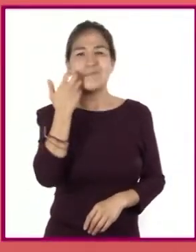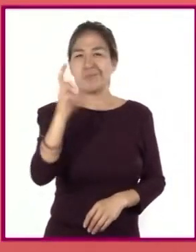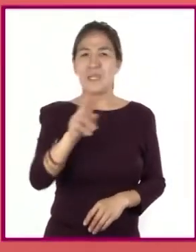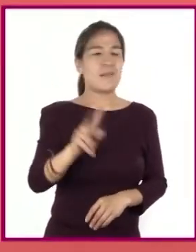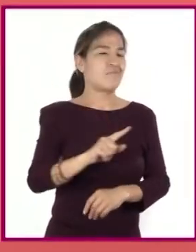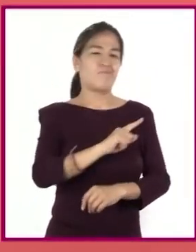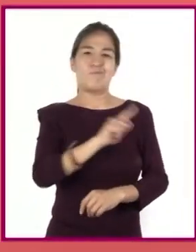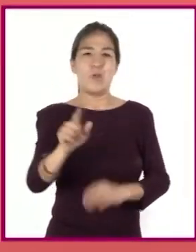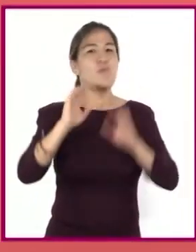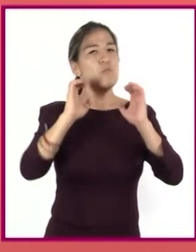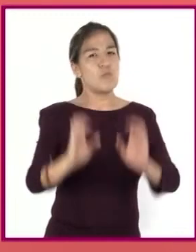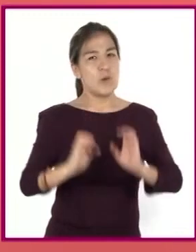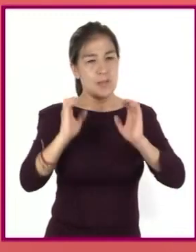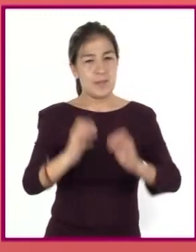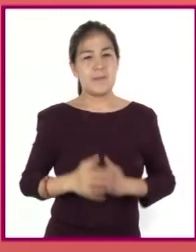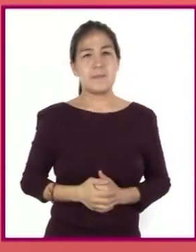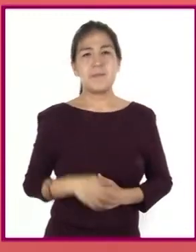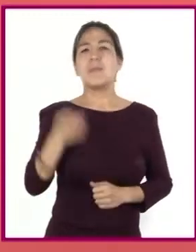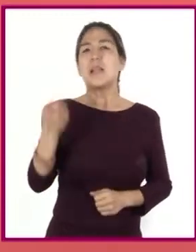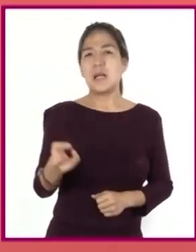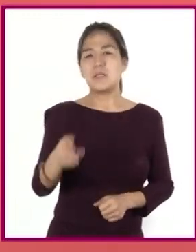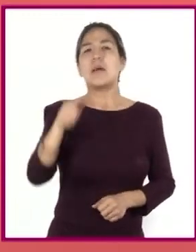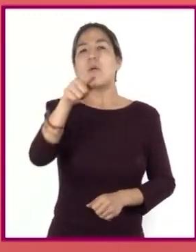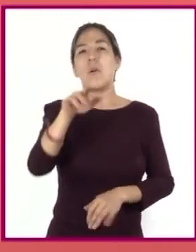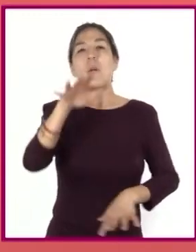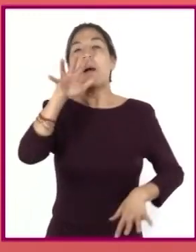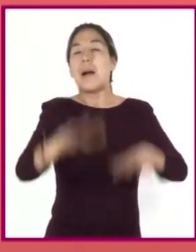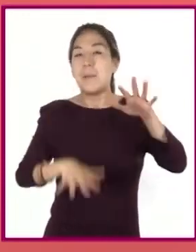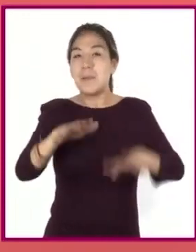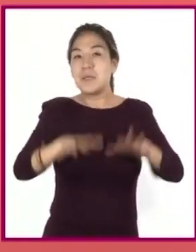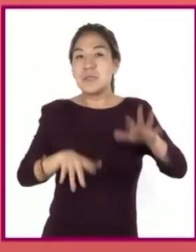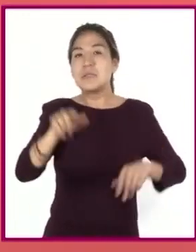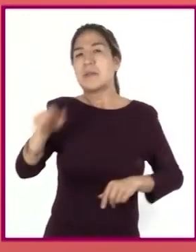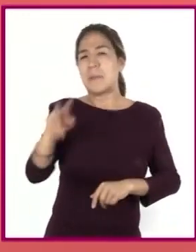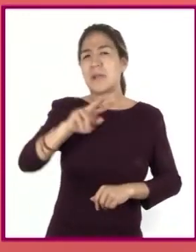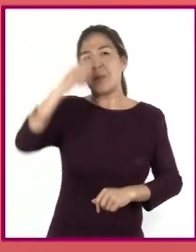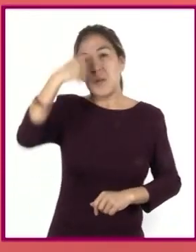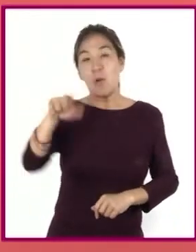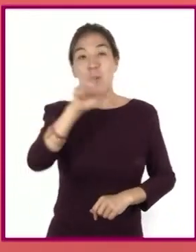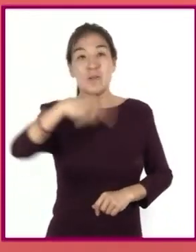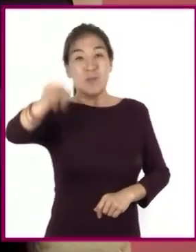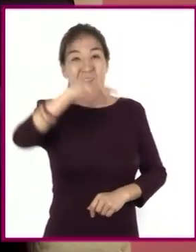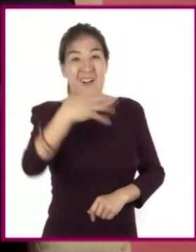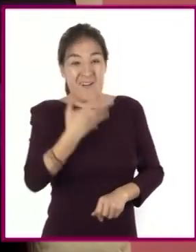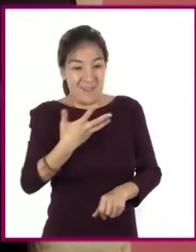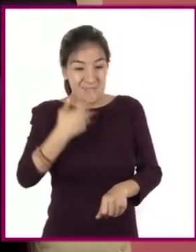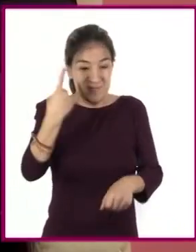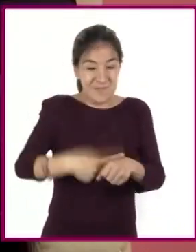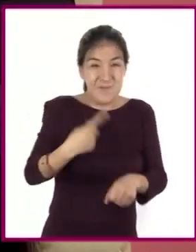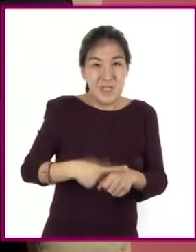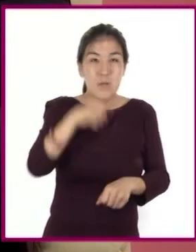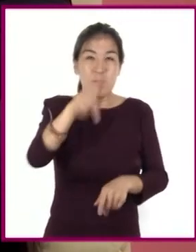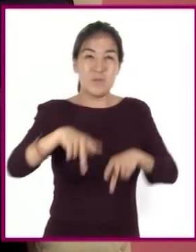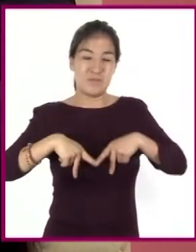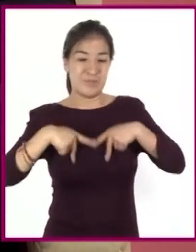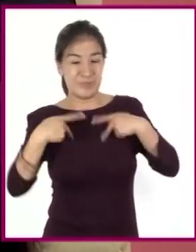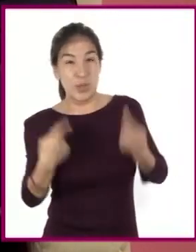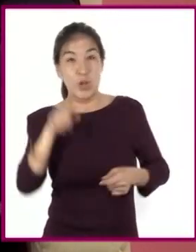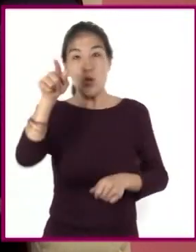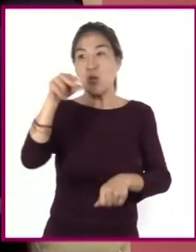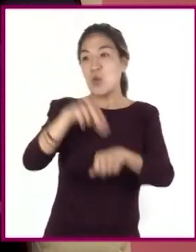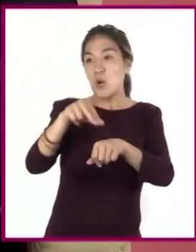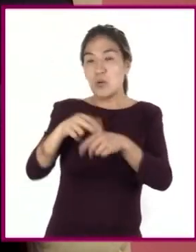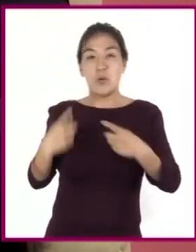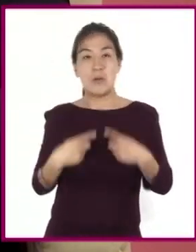vitaminas. Esas las dejamos a veces para cuando hay alguna enfermedad clínicamente diagnosticada, el médico la